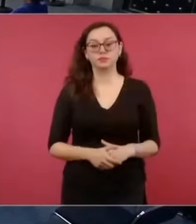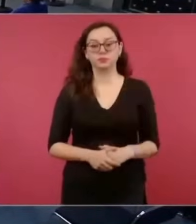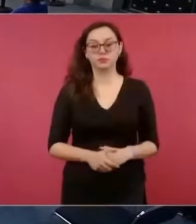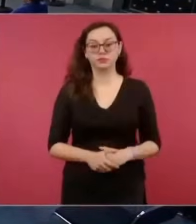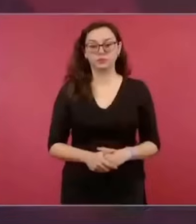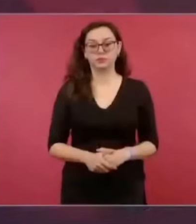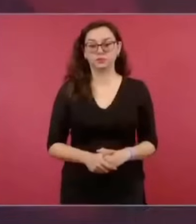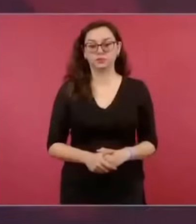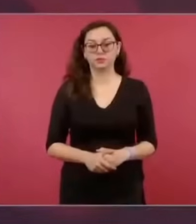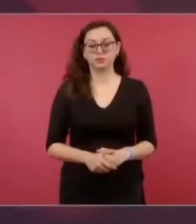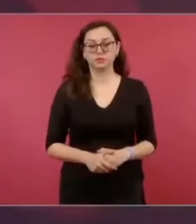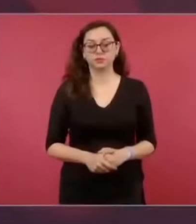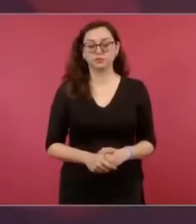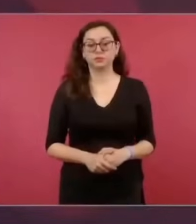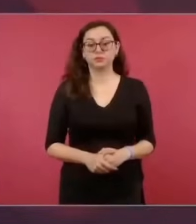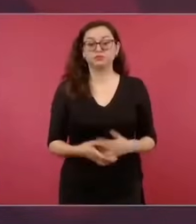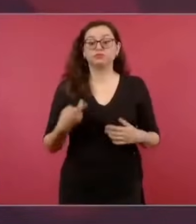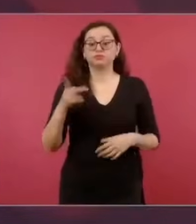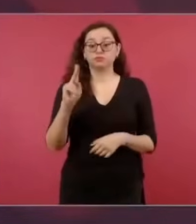en esto.